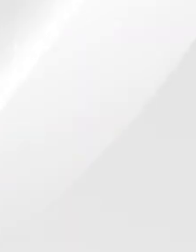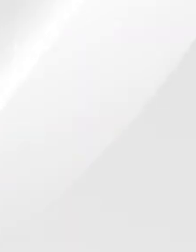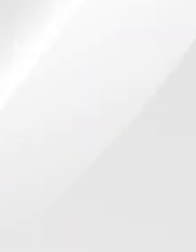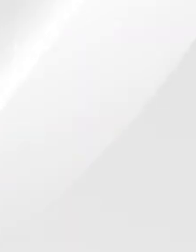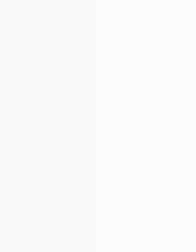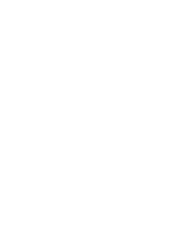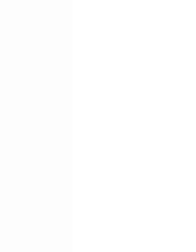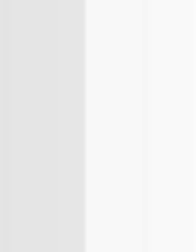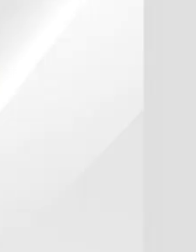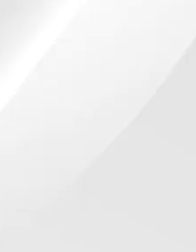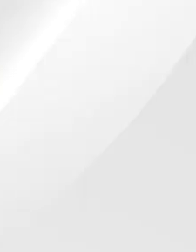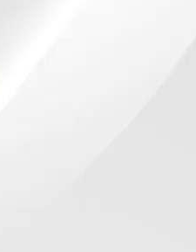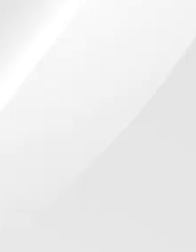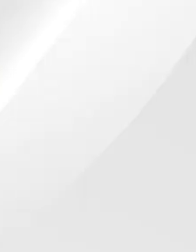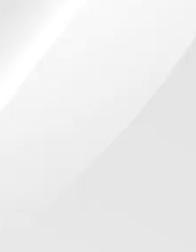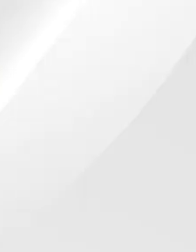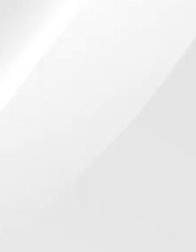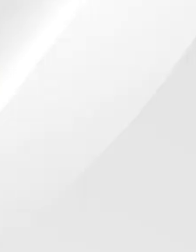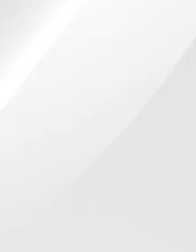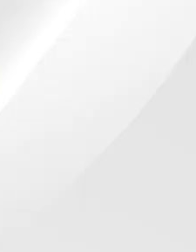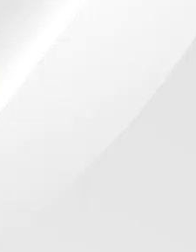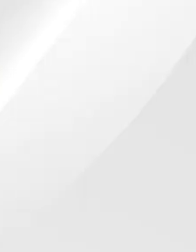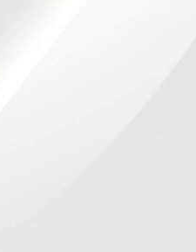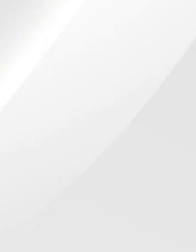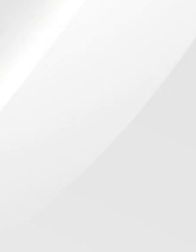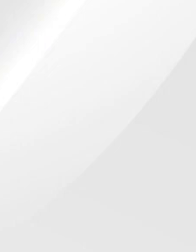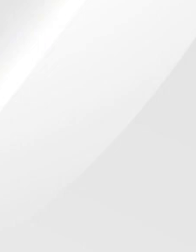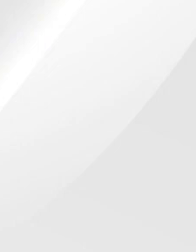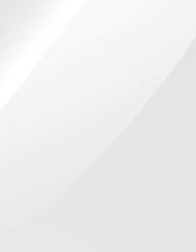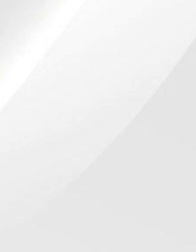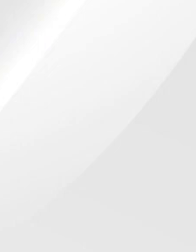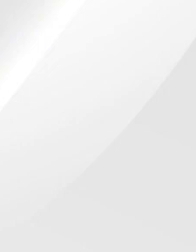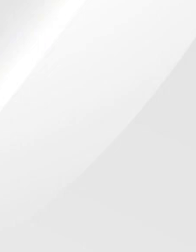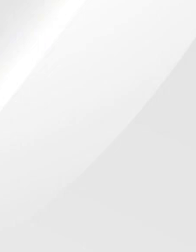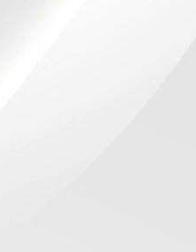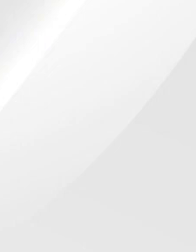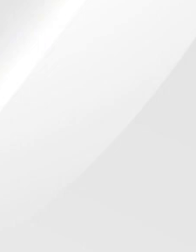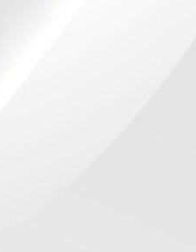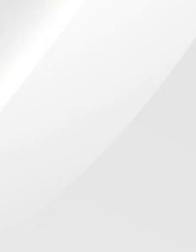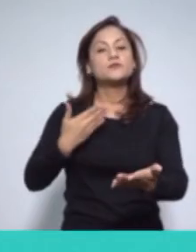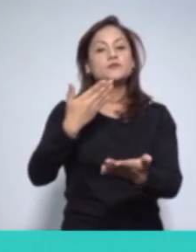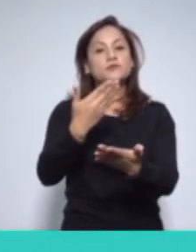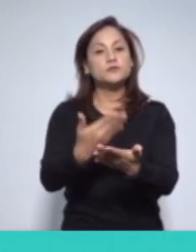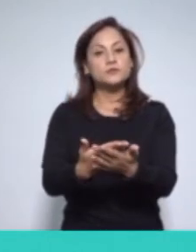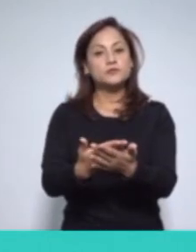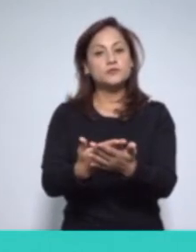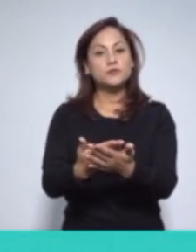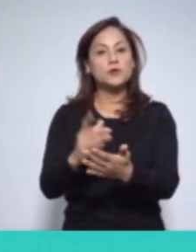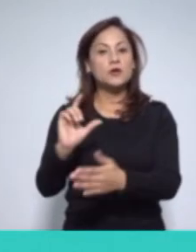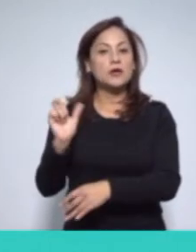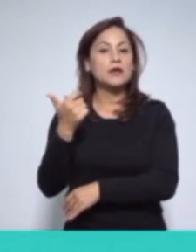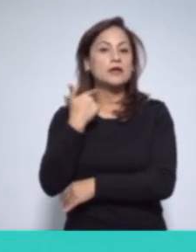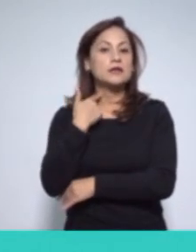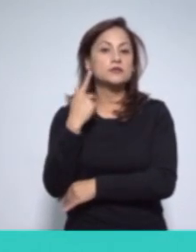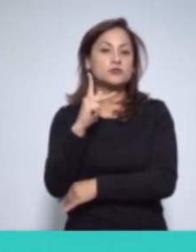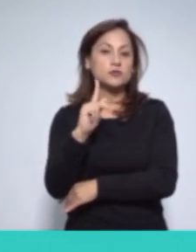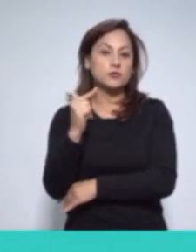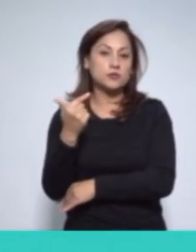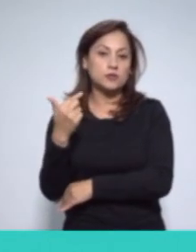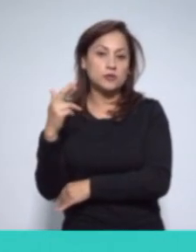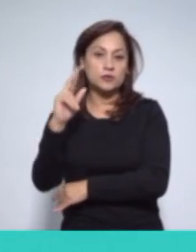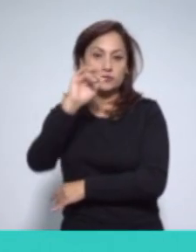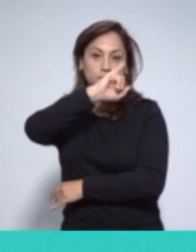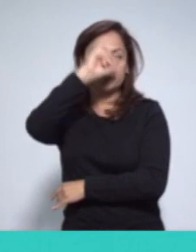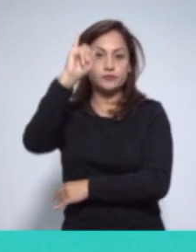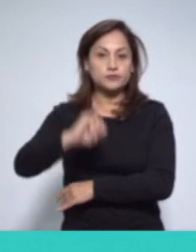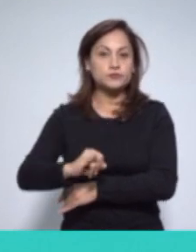Instituto Nacional de Transparencia, Acceso a la Información y Protección de Datos Personales. El INAI ordenó a la Procuraduría General de la